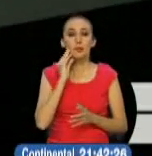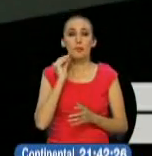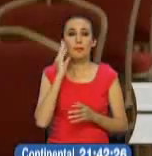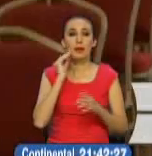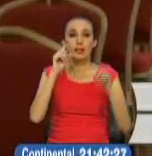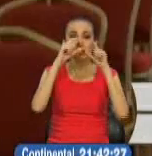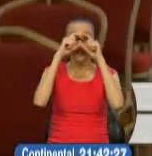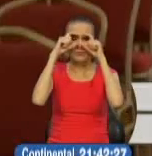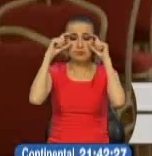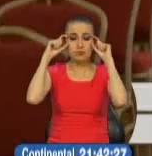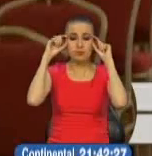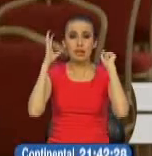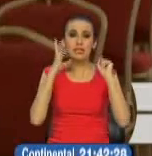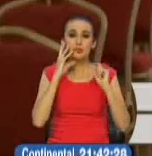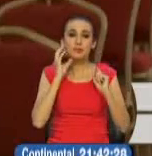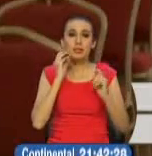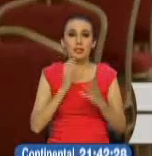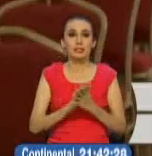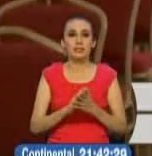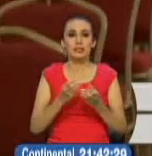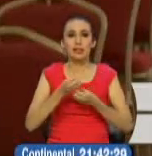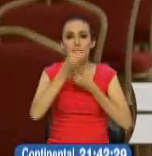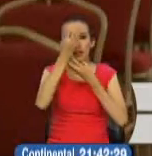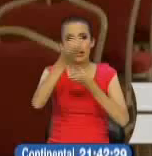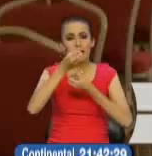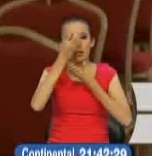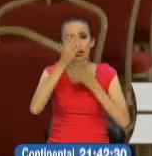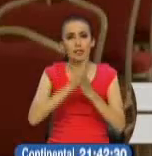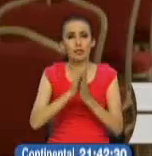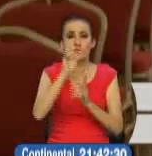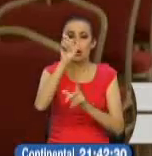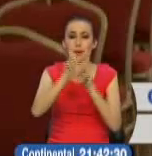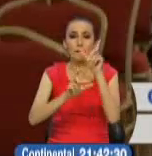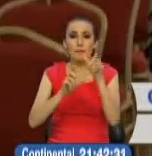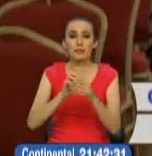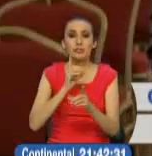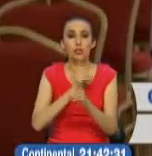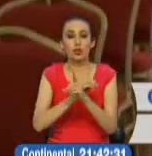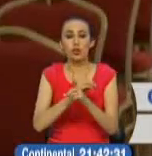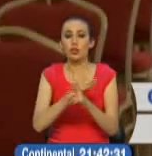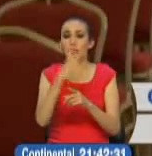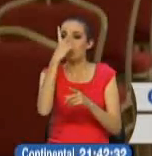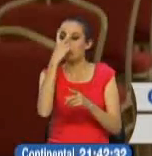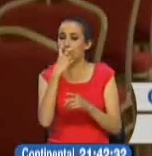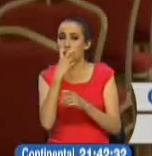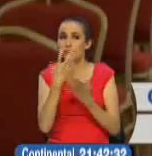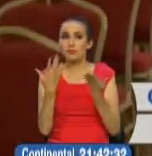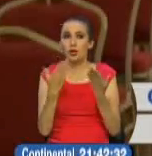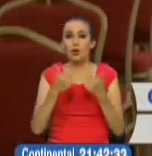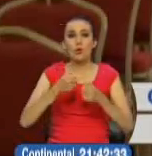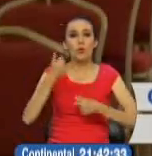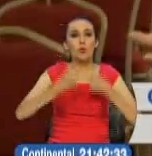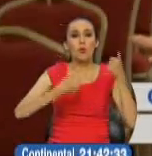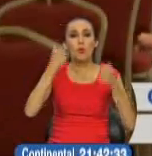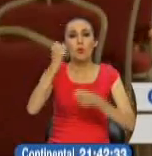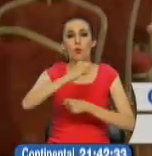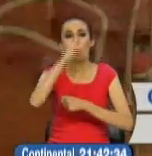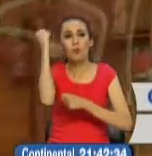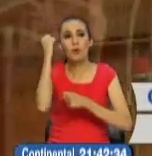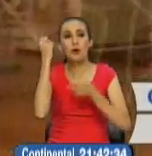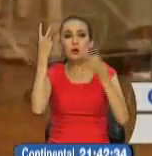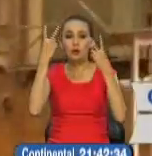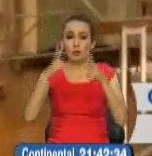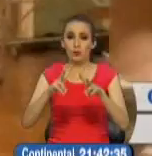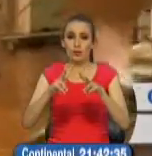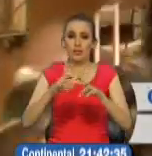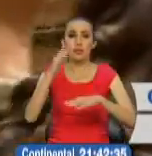Queremos informar a la gente lo que necesita una persona no vidente, cuáles son sus necesidades, cuáles son sus derechos, y obviamente nosotros